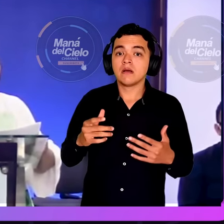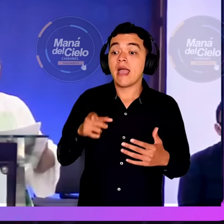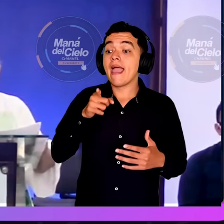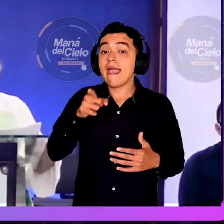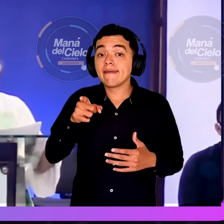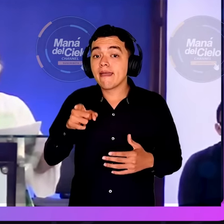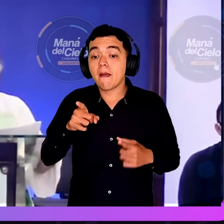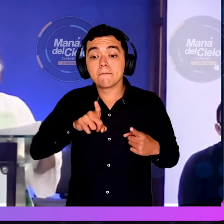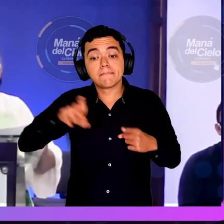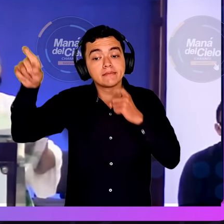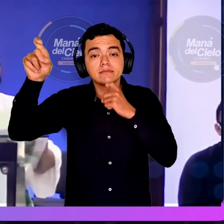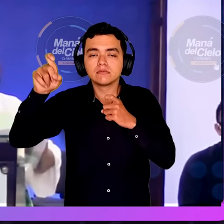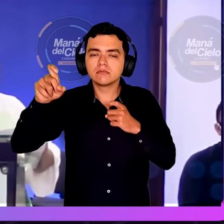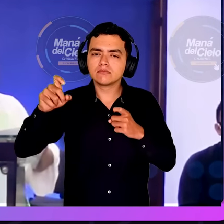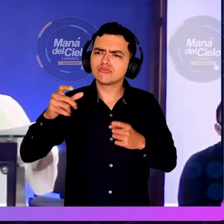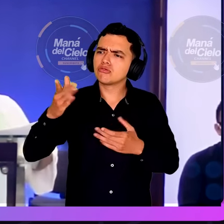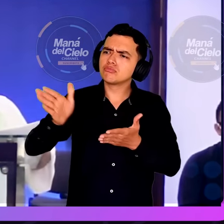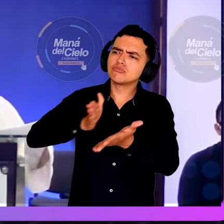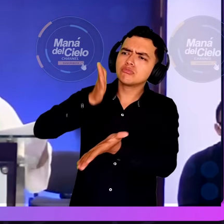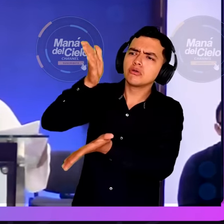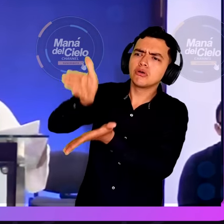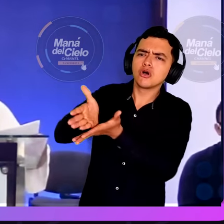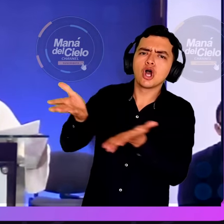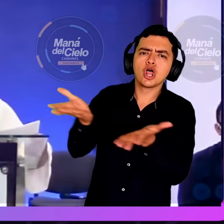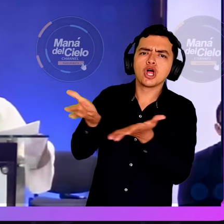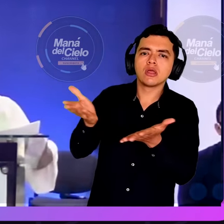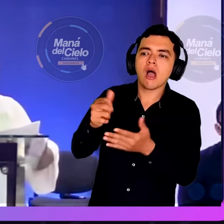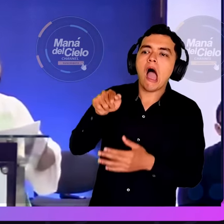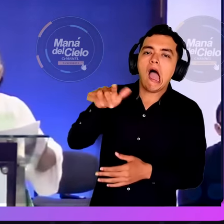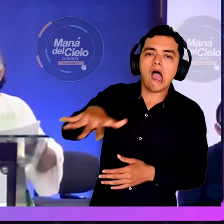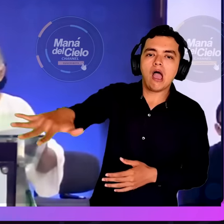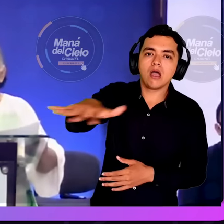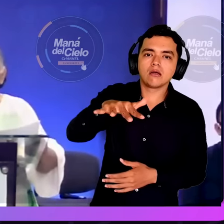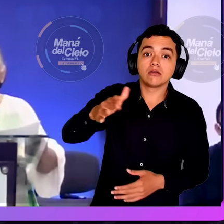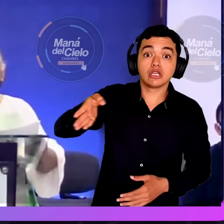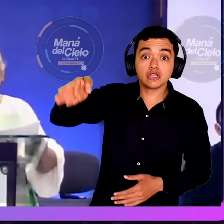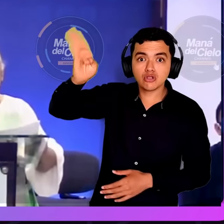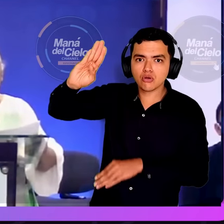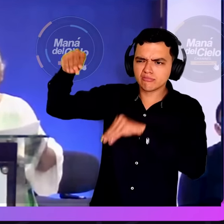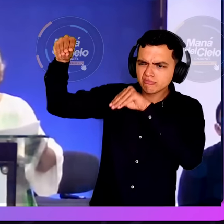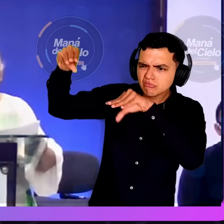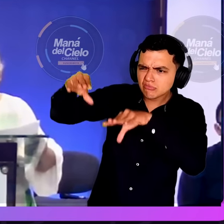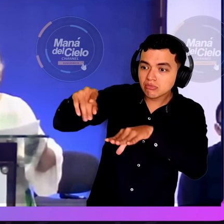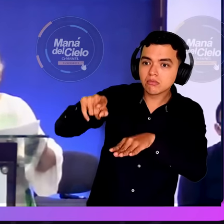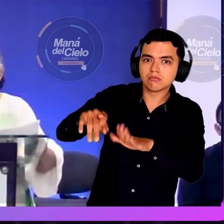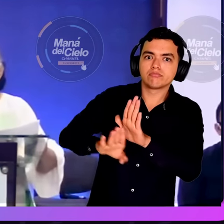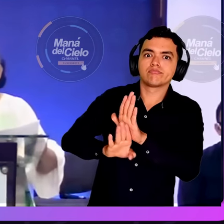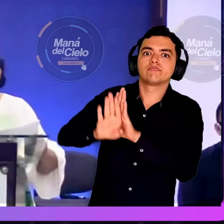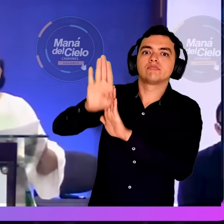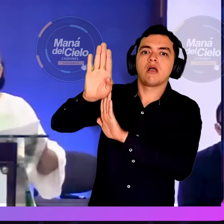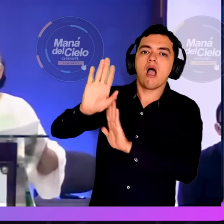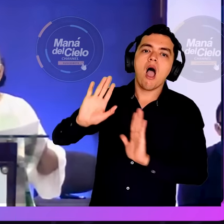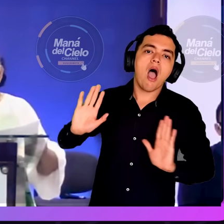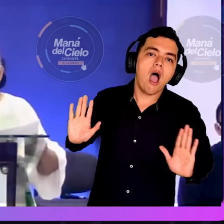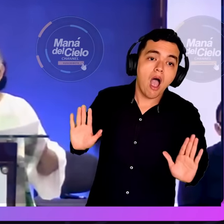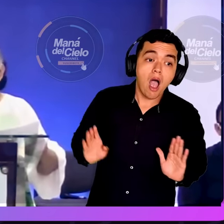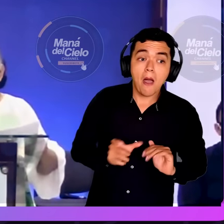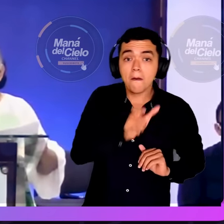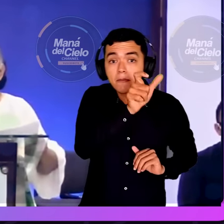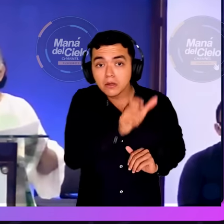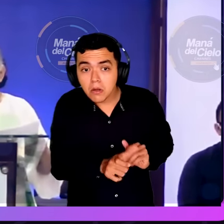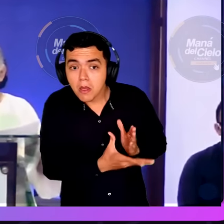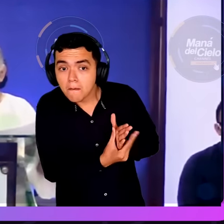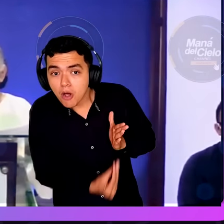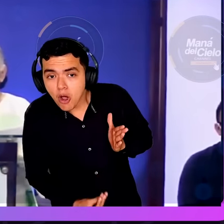que huir en el exilio, todo ese tipo de cosas, y llegar hasta donde llegó es porque Dios hace cosas